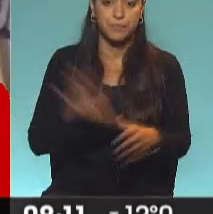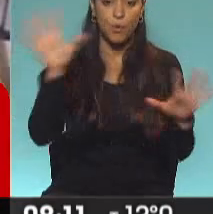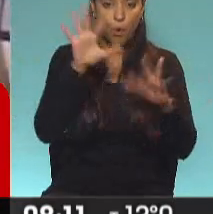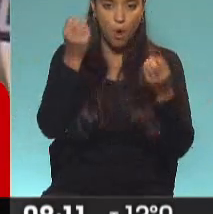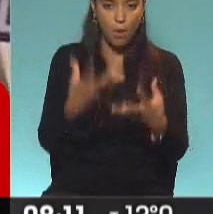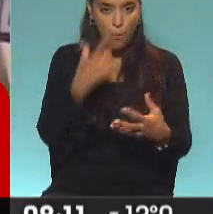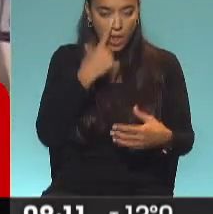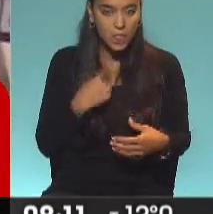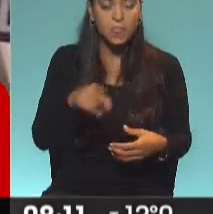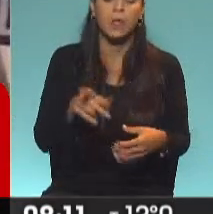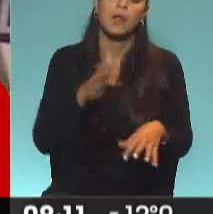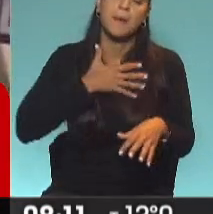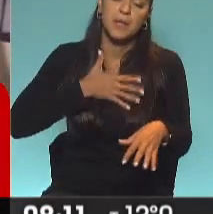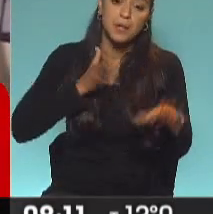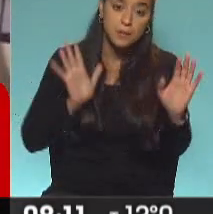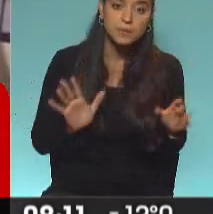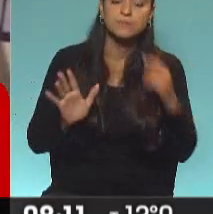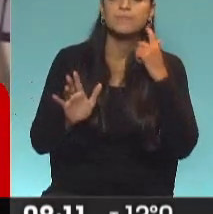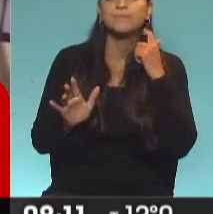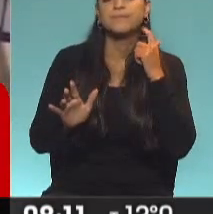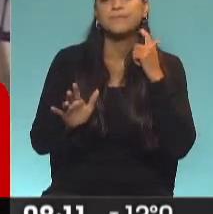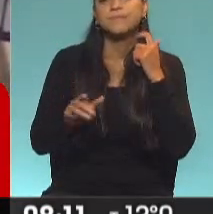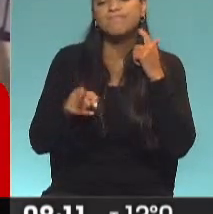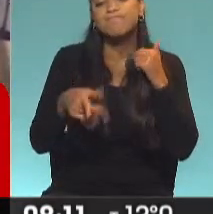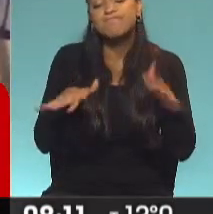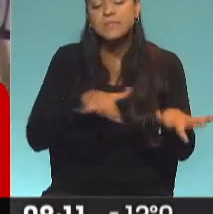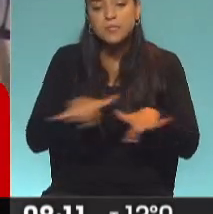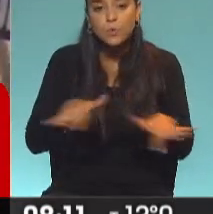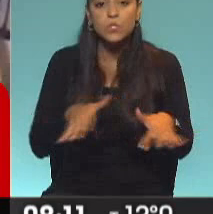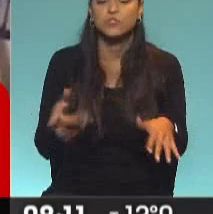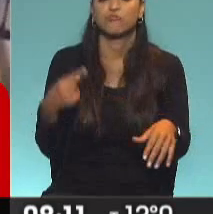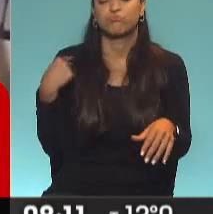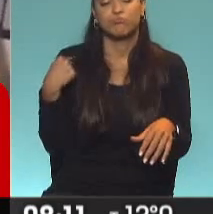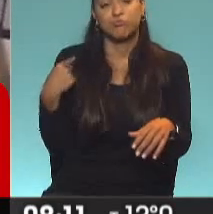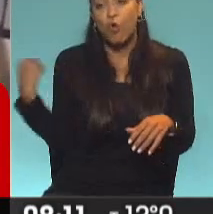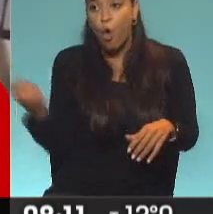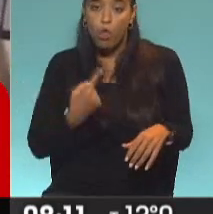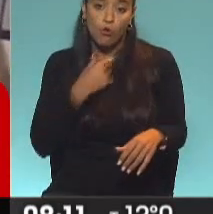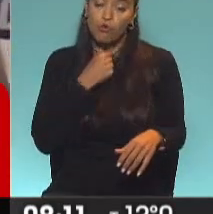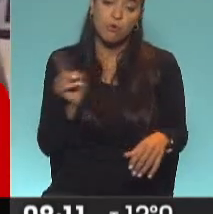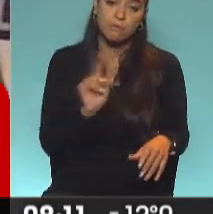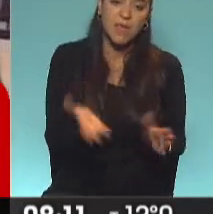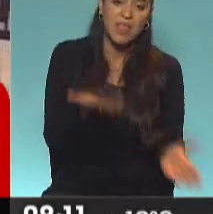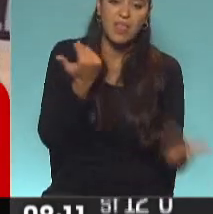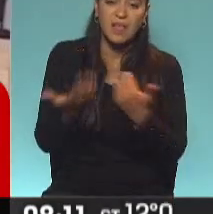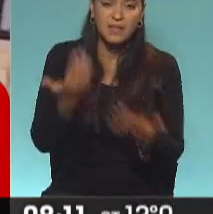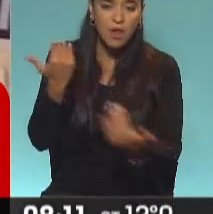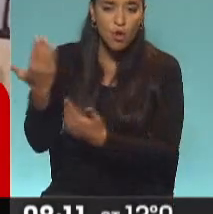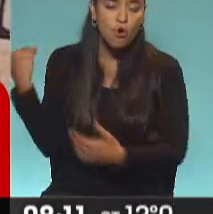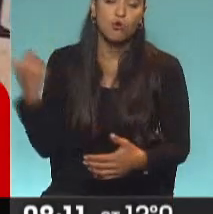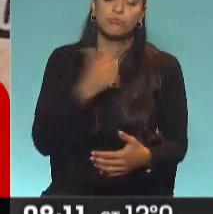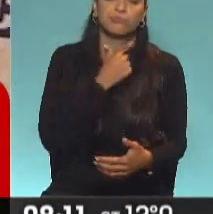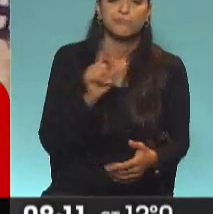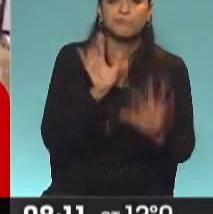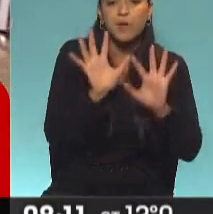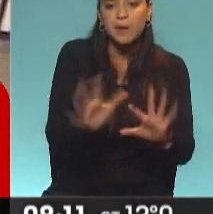día. Bueno, lamentablemente se llegó a la situación que nadie quería, tener que realizar este desalojo de